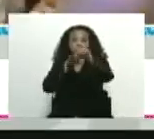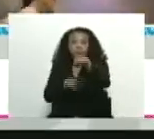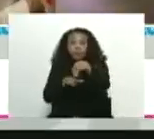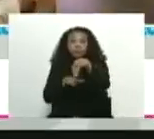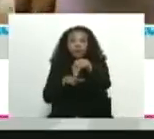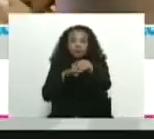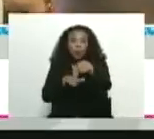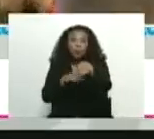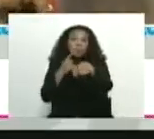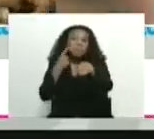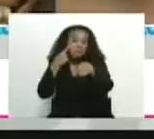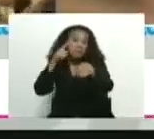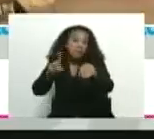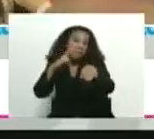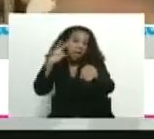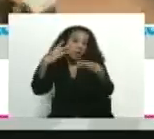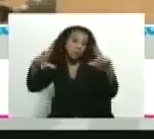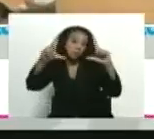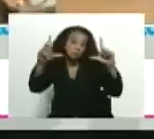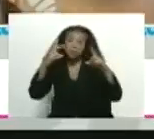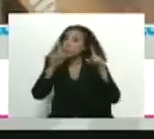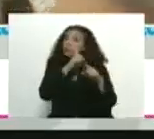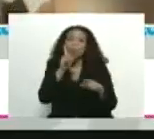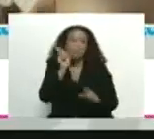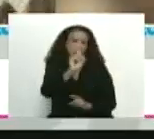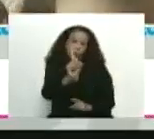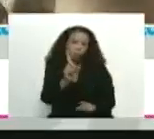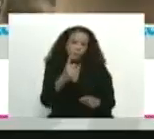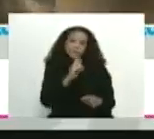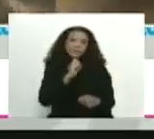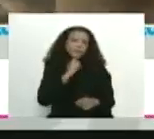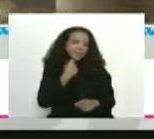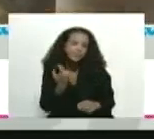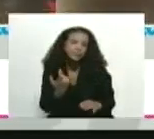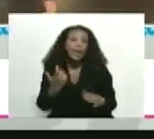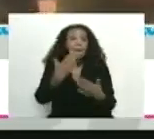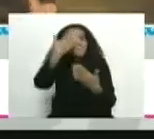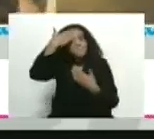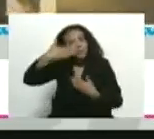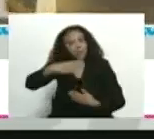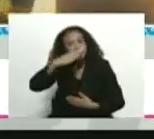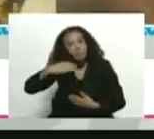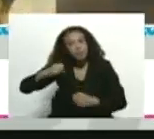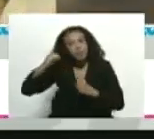del Zulia que me debe estar viendo, no voy a decir su nombre, me dijo, presidente,